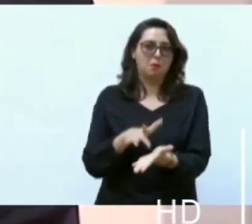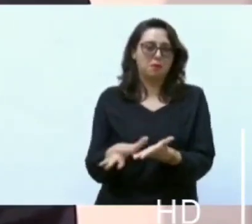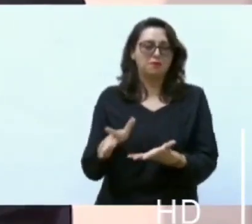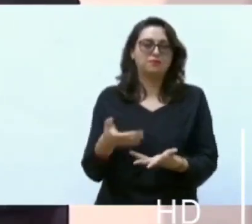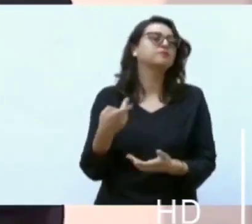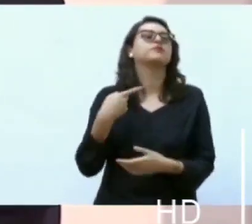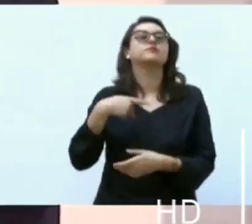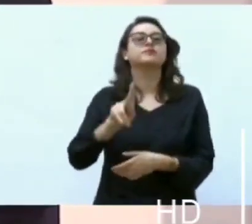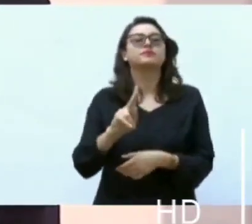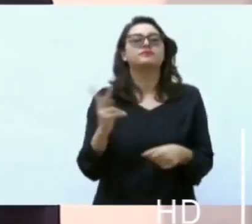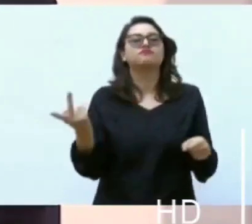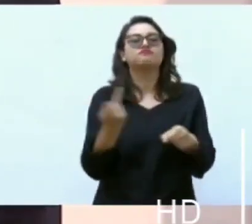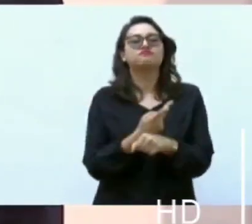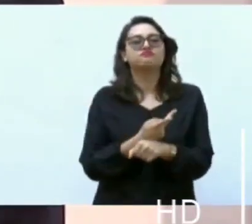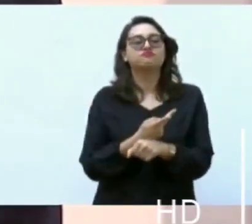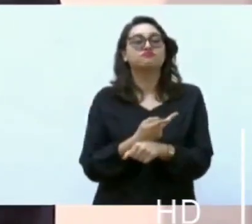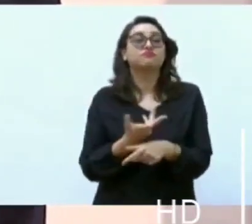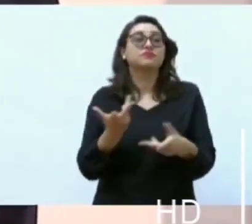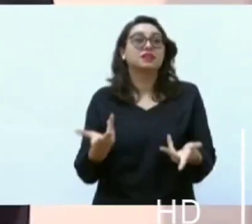suele pasar que